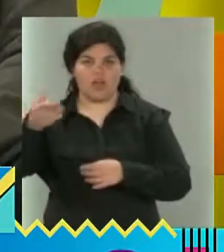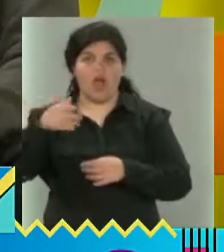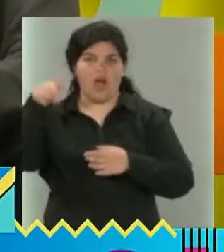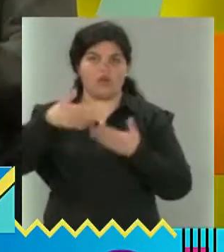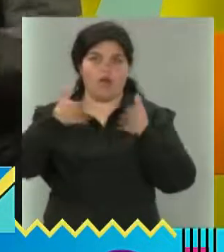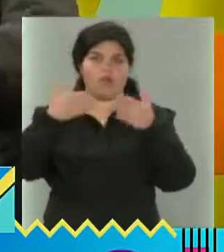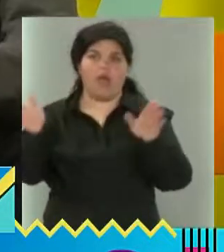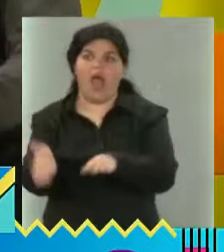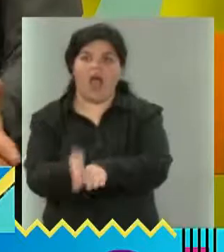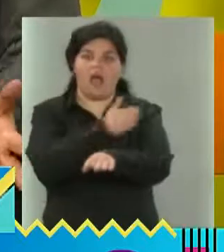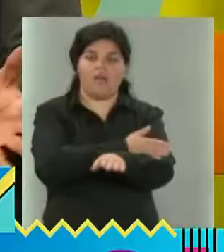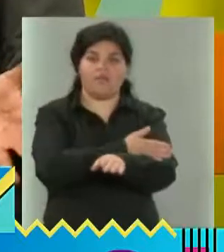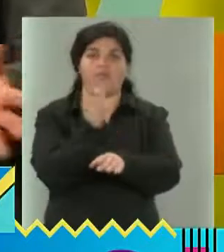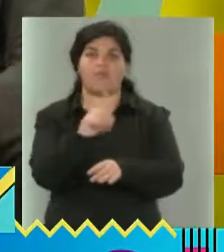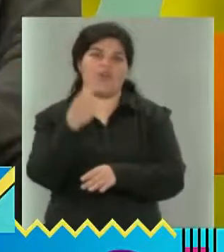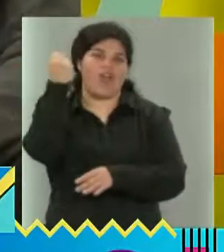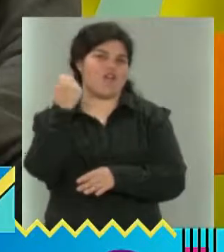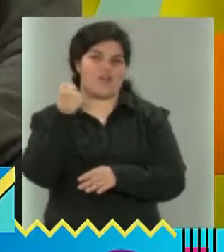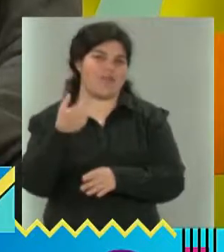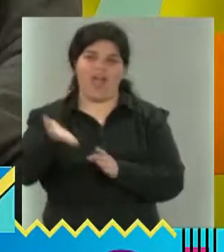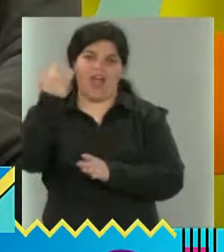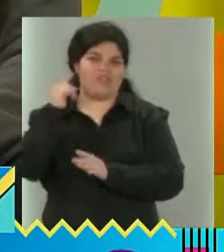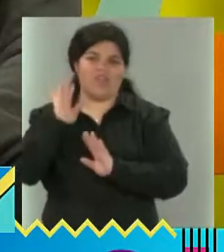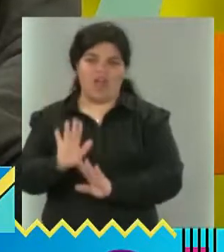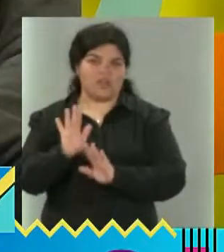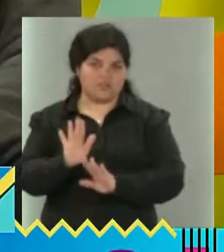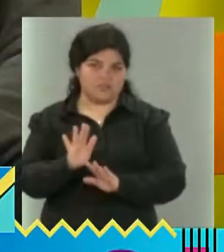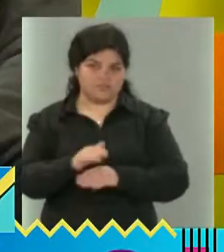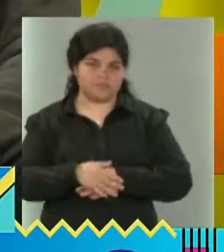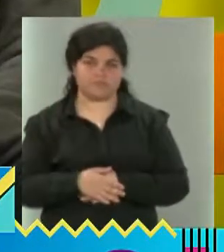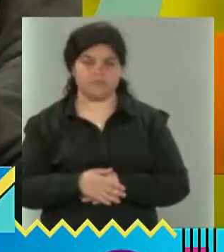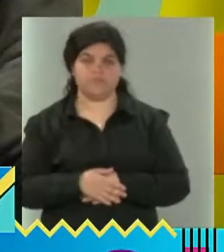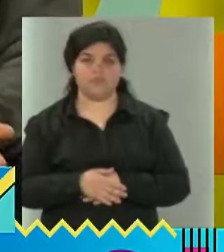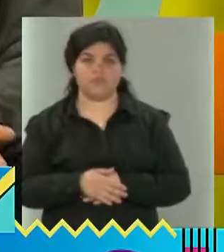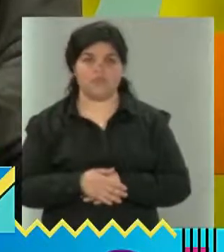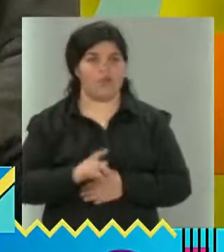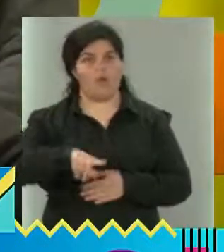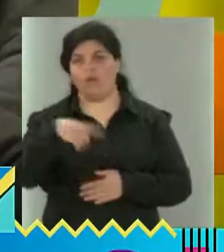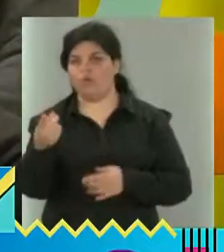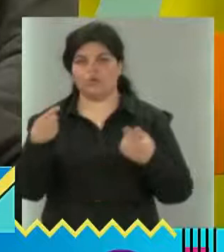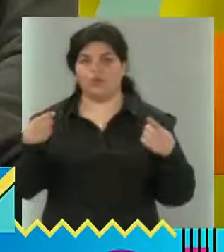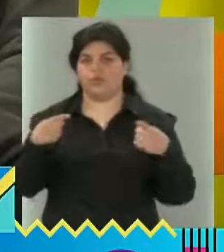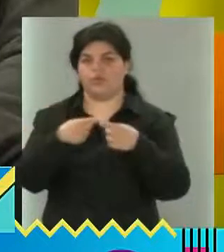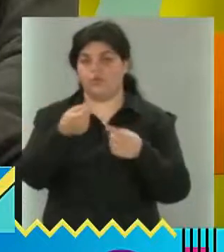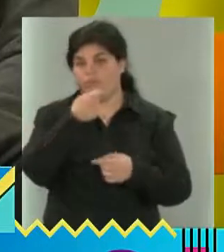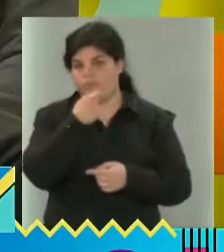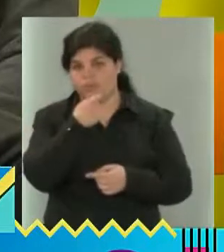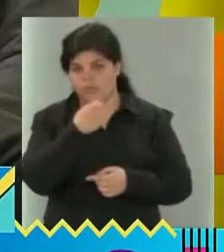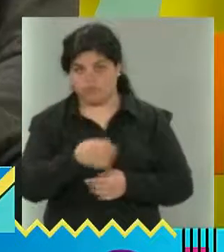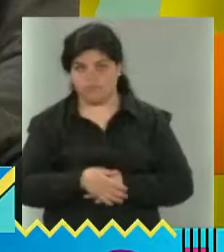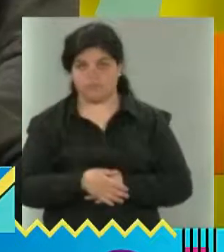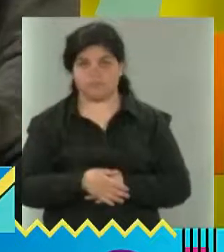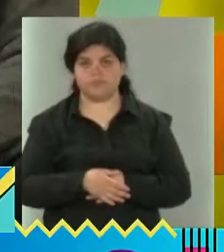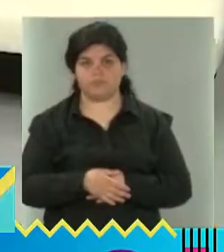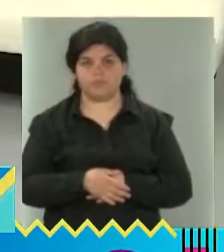las incumbencias macroeconómicas de ese momento, como les decía. Pero después hay otros objetivos en los que no